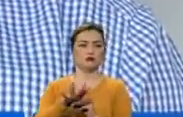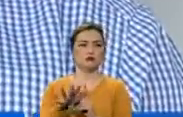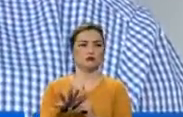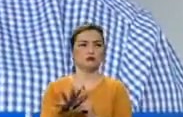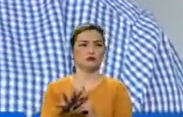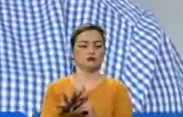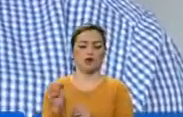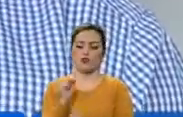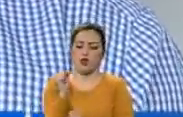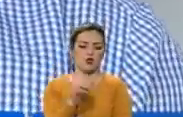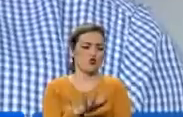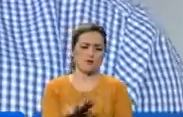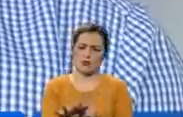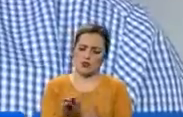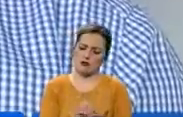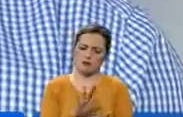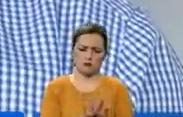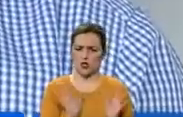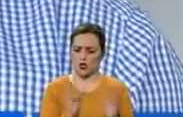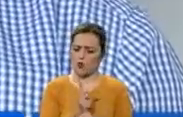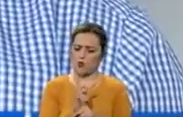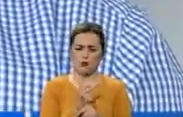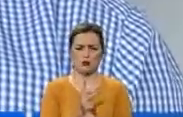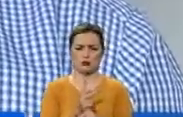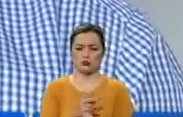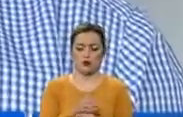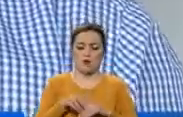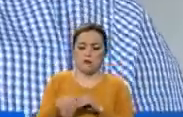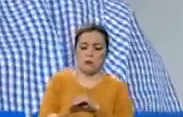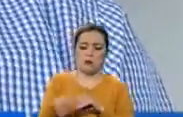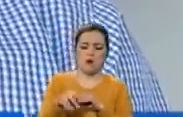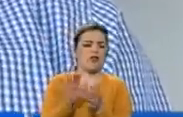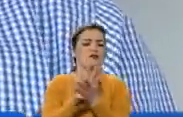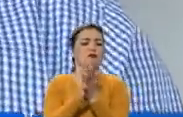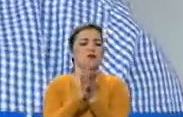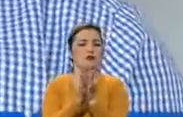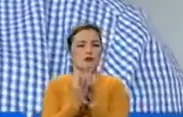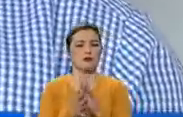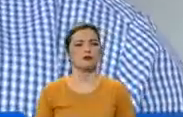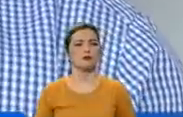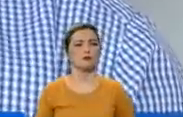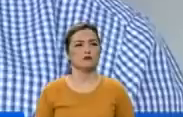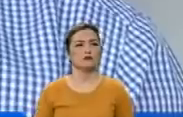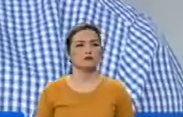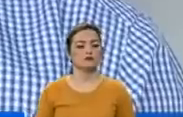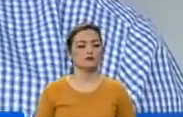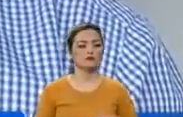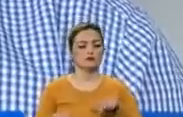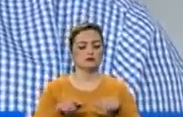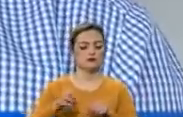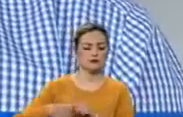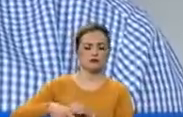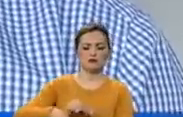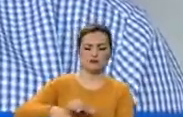estricto apego al derecho ambiental y se ha identificado, obviamente, que cada uno de los sitios donde existía